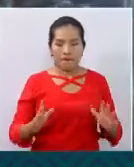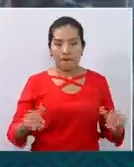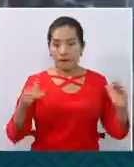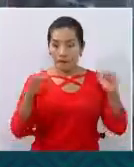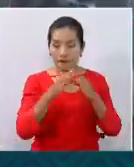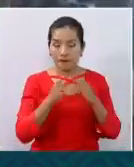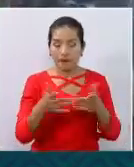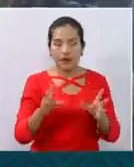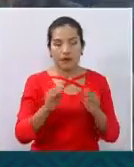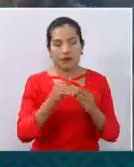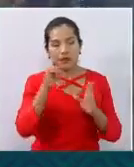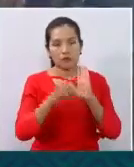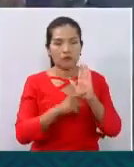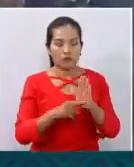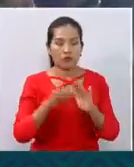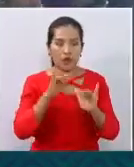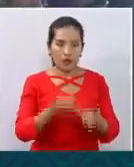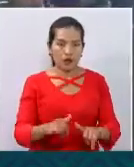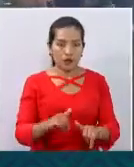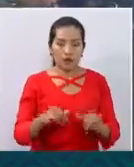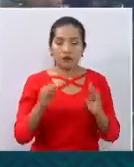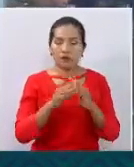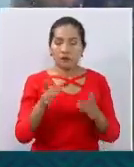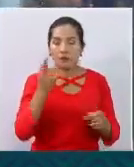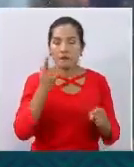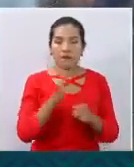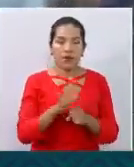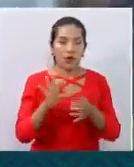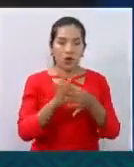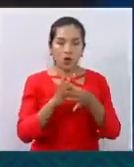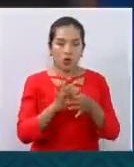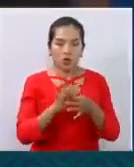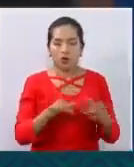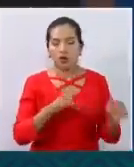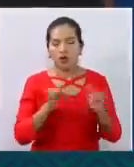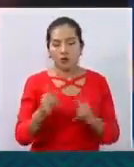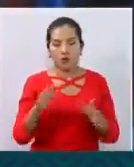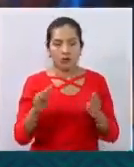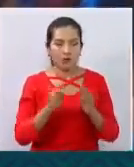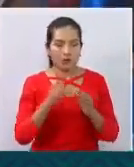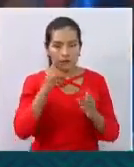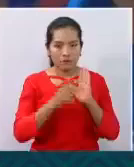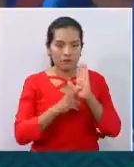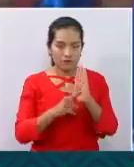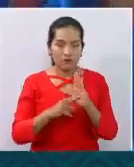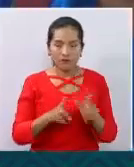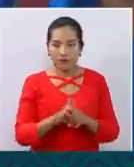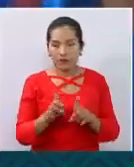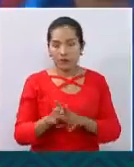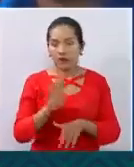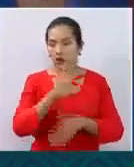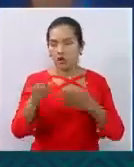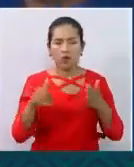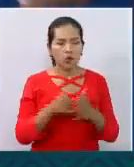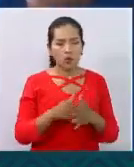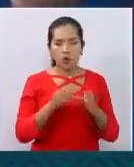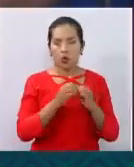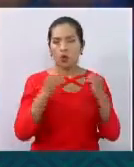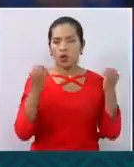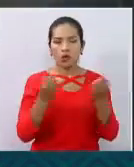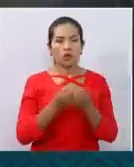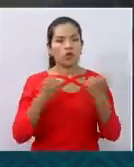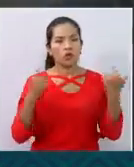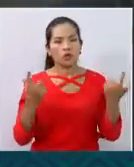que está ubicado ahí, y más el Pacto de Unidad, ya también remitieron, el cual todas las organizaciones